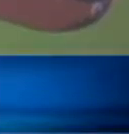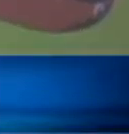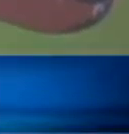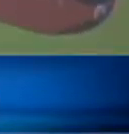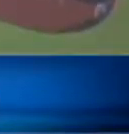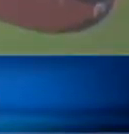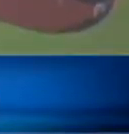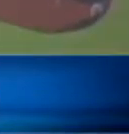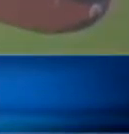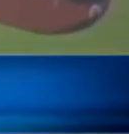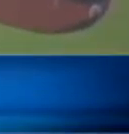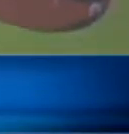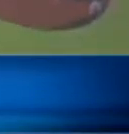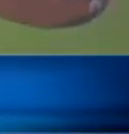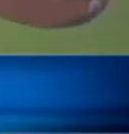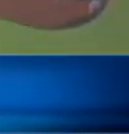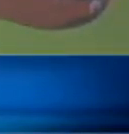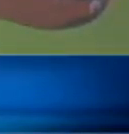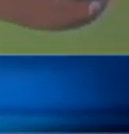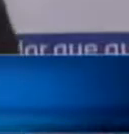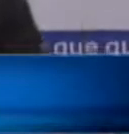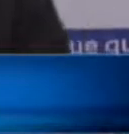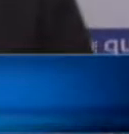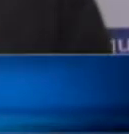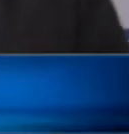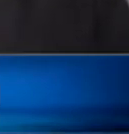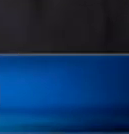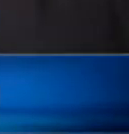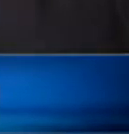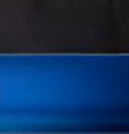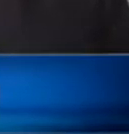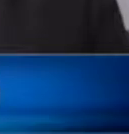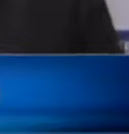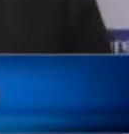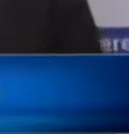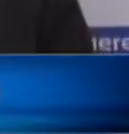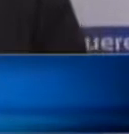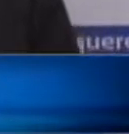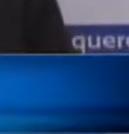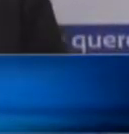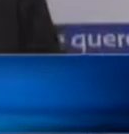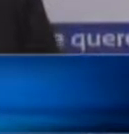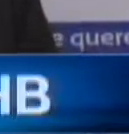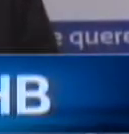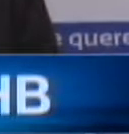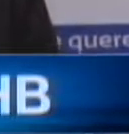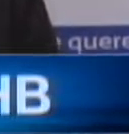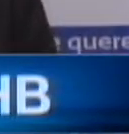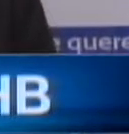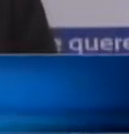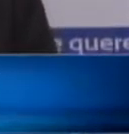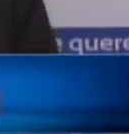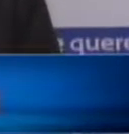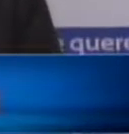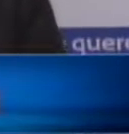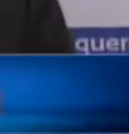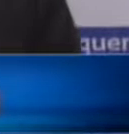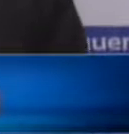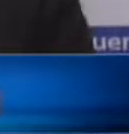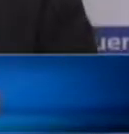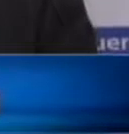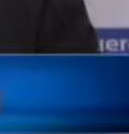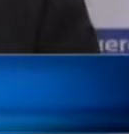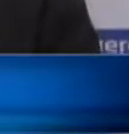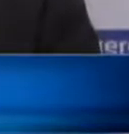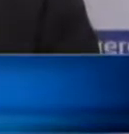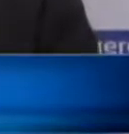la contratación y ejecución del proyecto tranvía. Entre una de las recomendaciones está el presentar a la Contraloría General del Estado